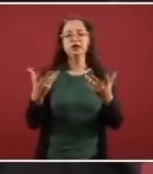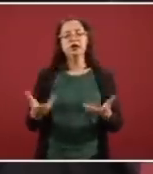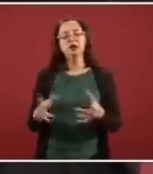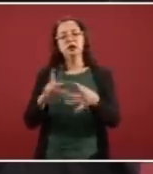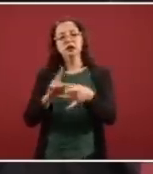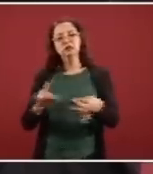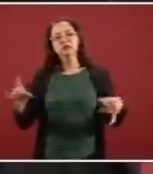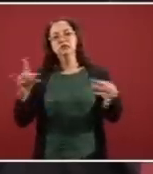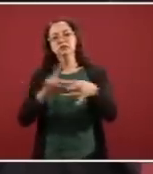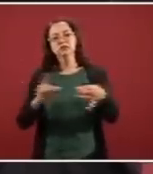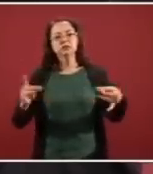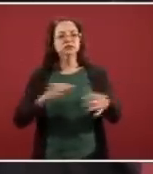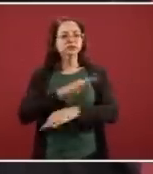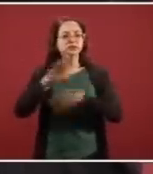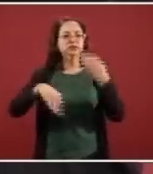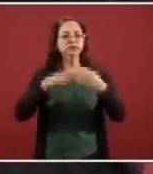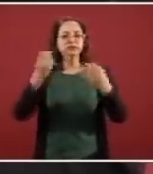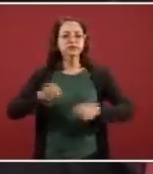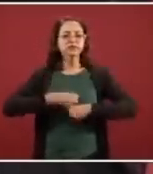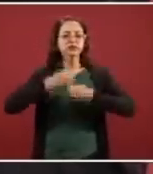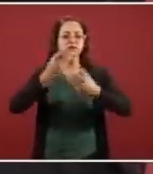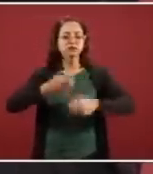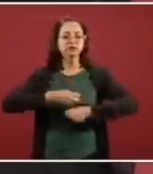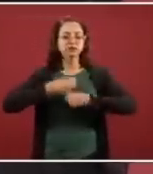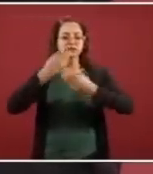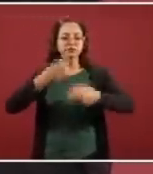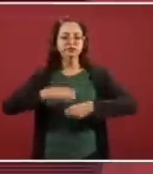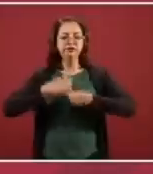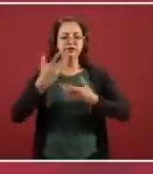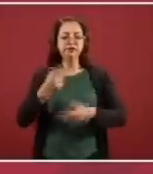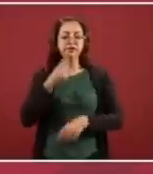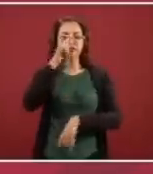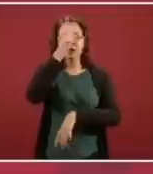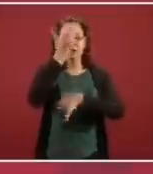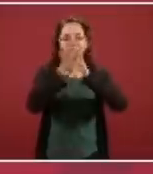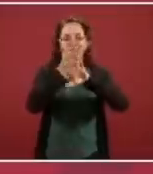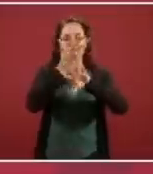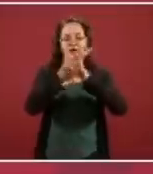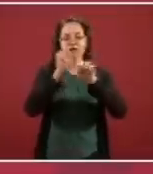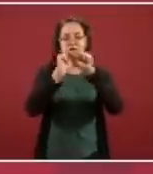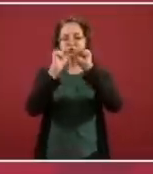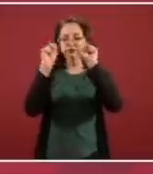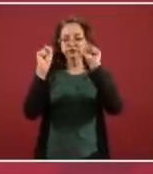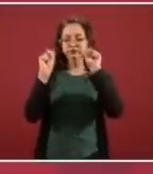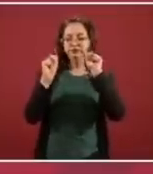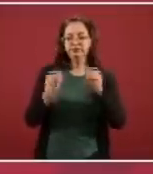hablan todos. En Estados Unidos tienen un sistema